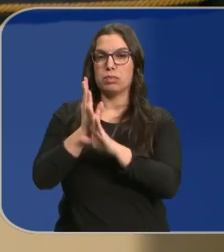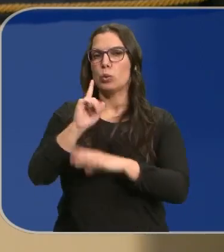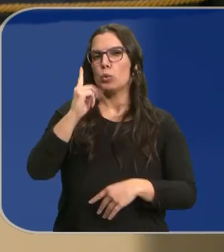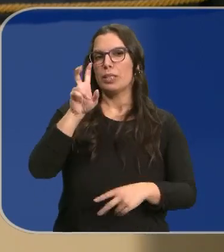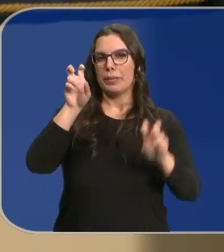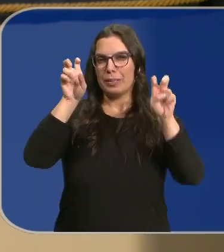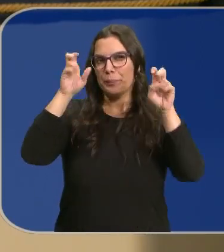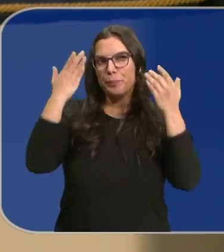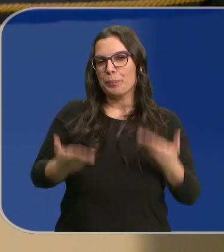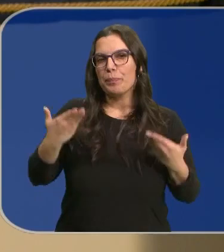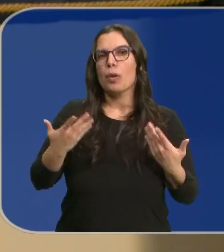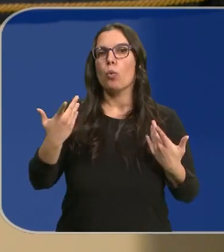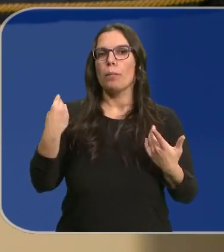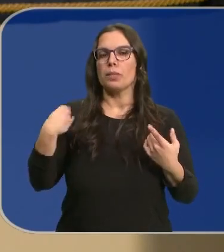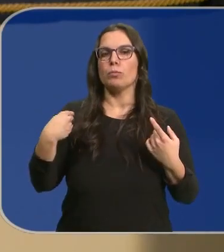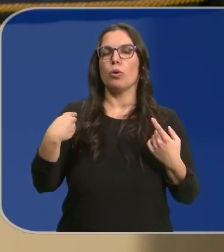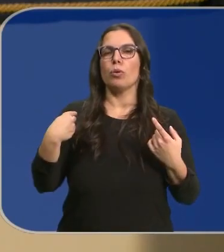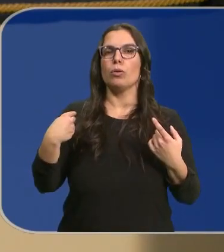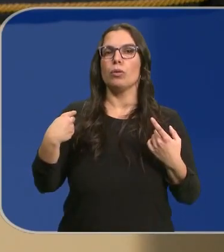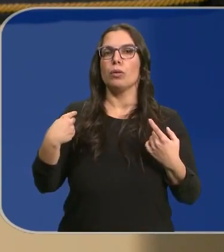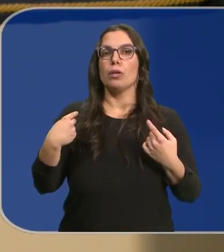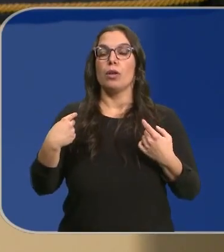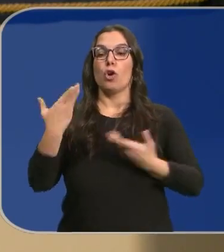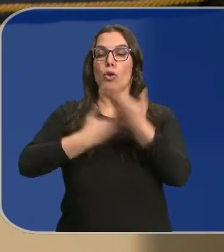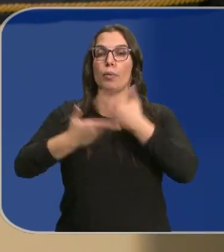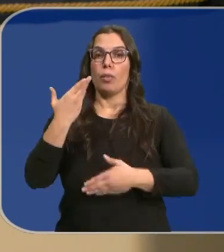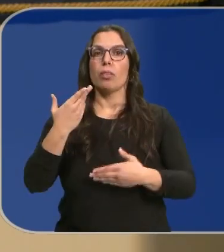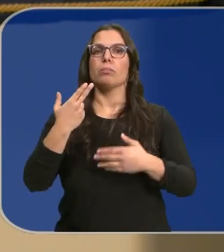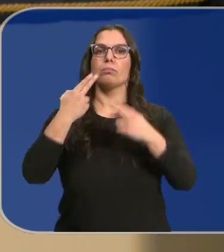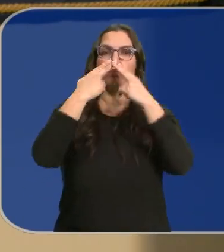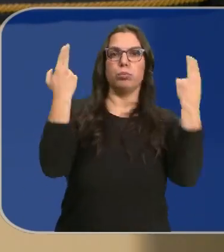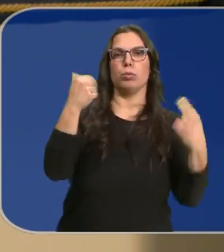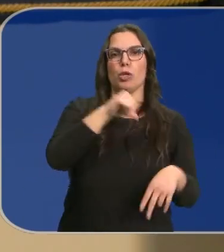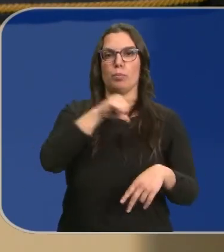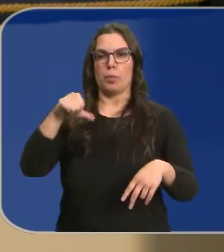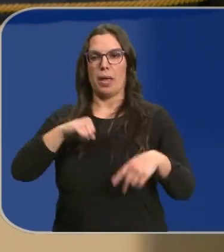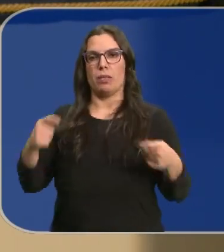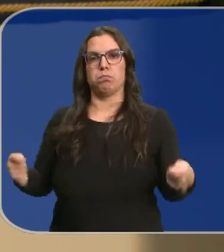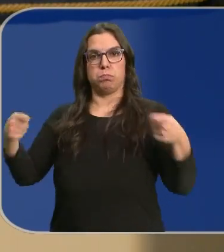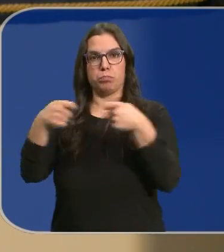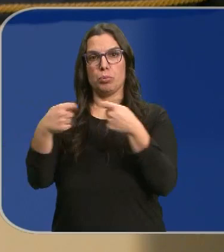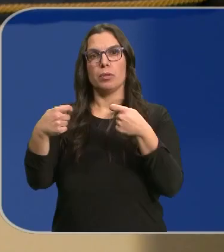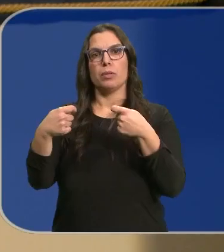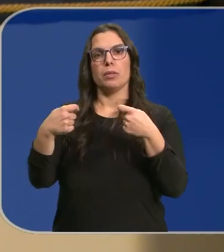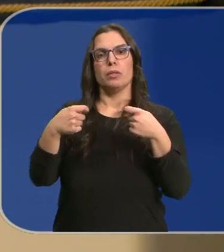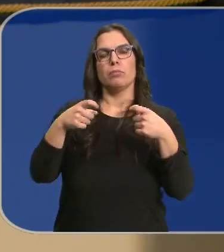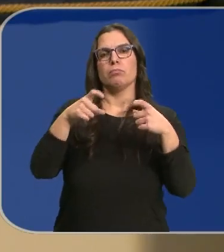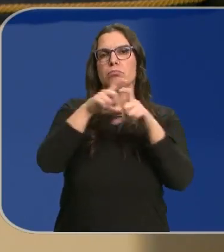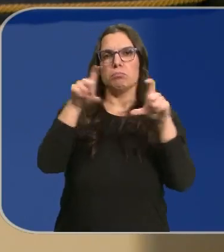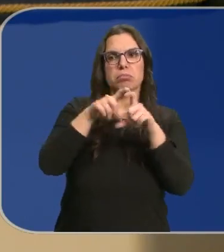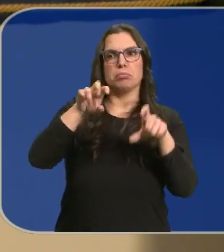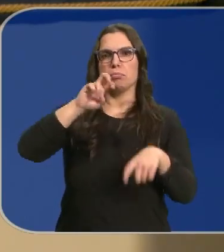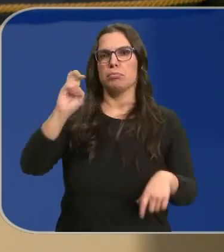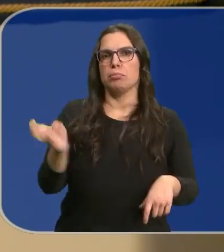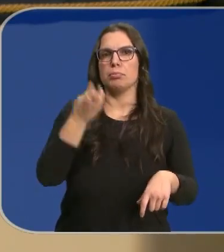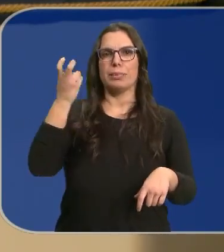que es fundamental, que es la concertación público-privada, la colaboración entre todos los distintos agentes económicos y sociales,